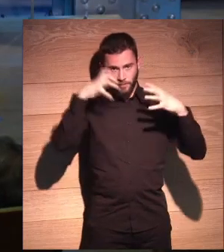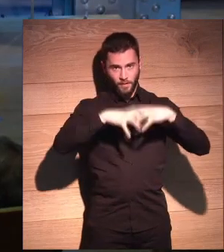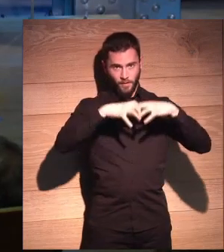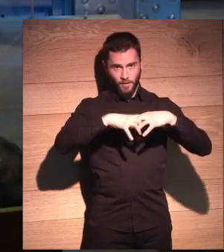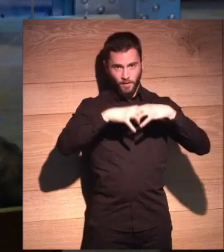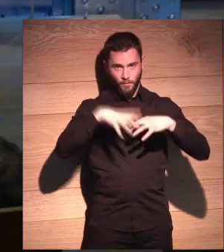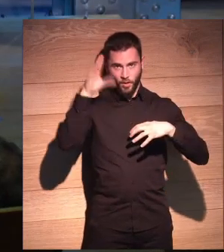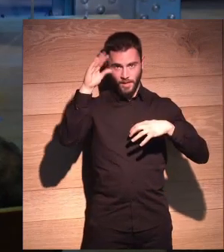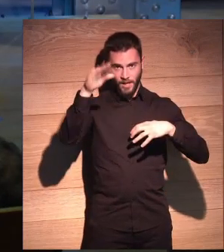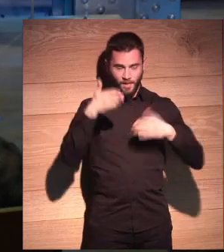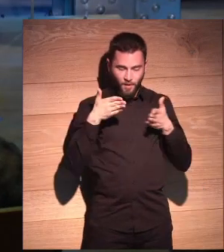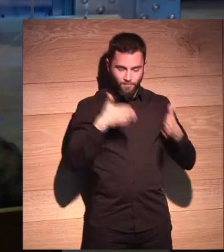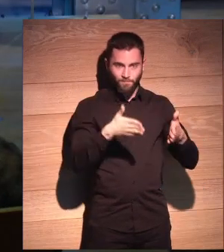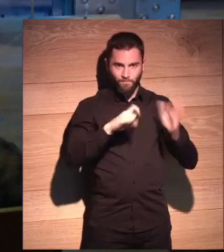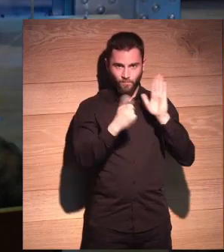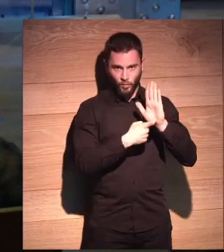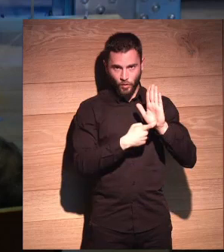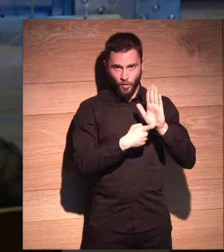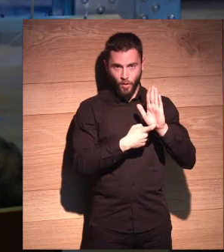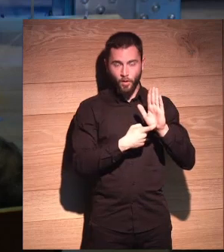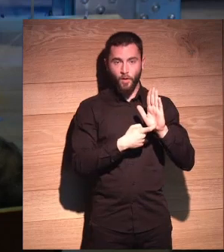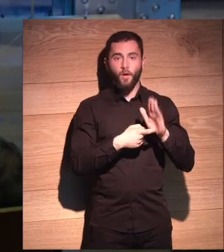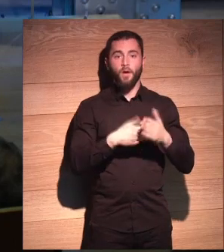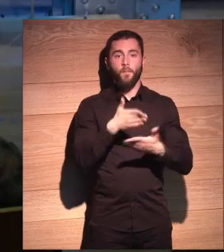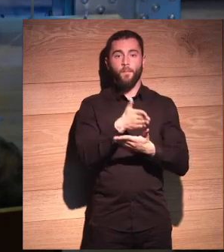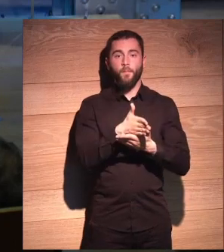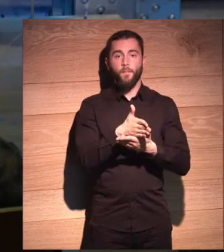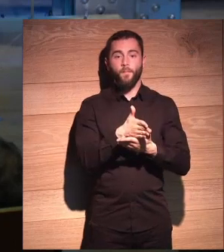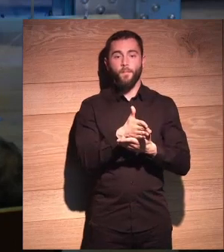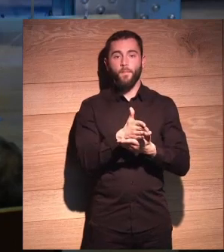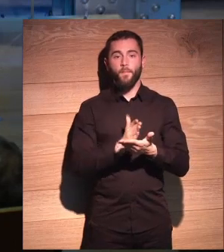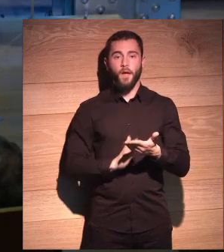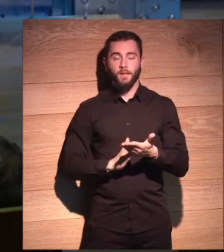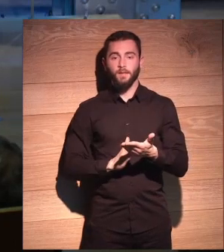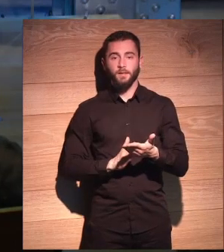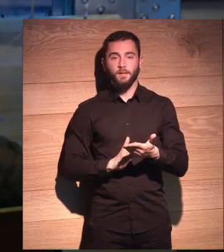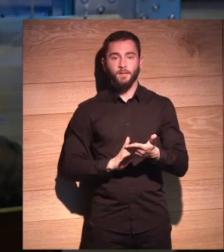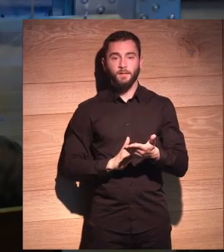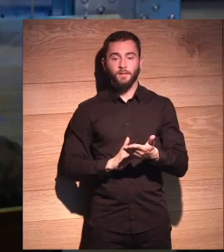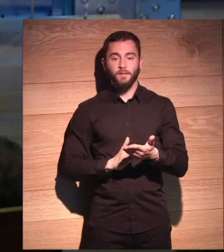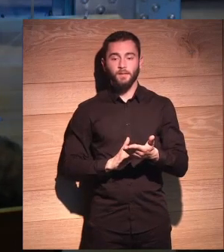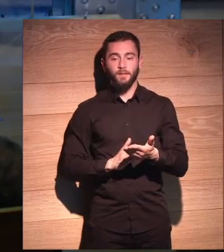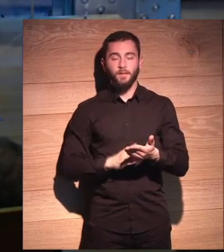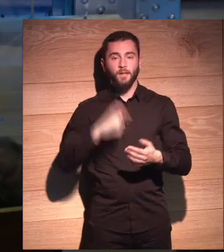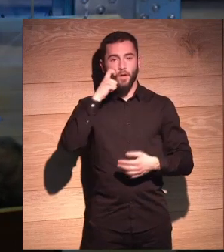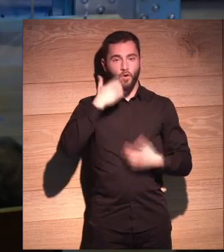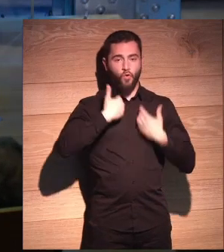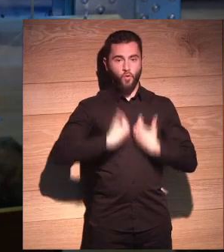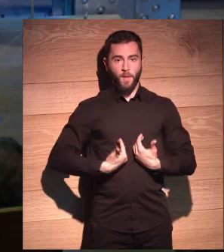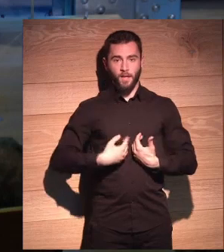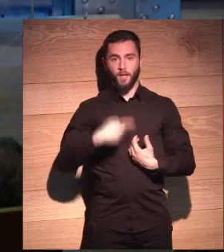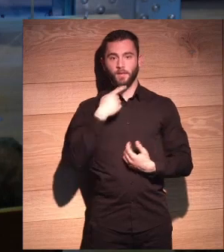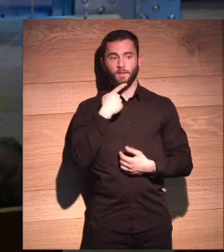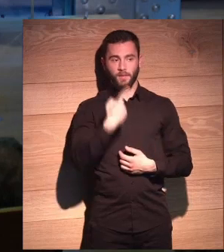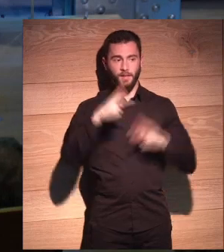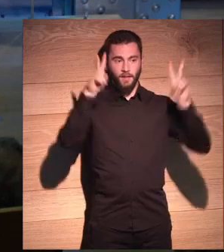en la inteligencia. Ya sabes que en parte de los movimientos transhumanistas, aunque sean utópicos, hablan de la conciencia